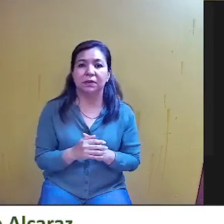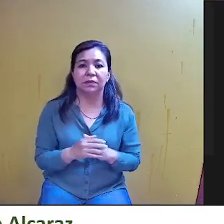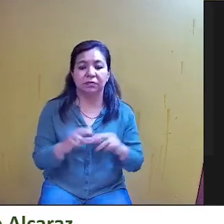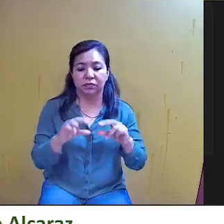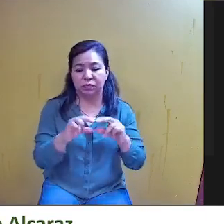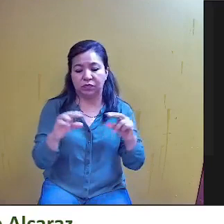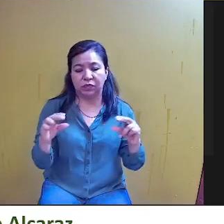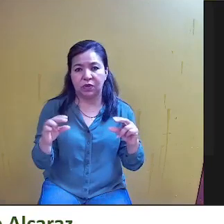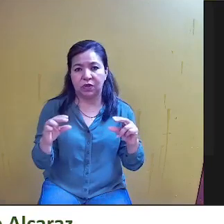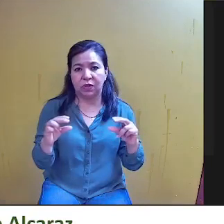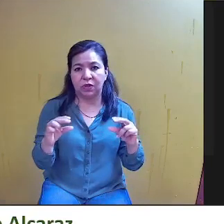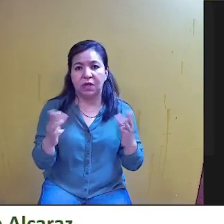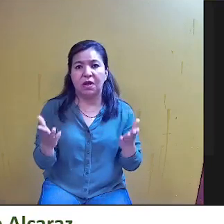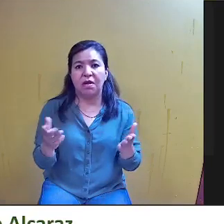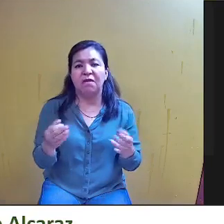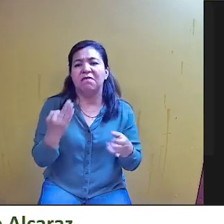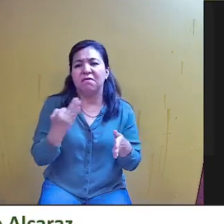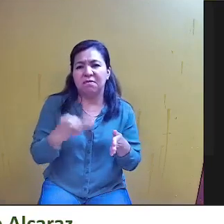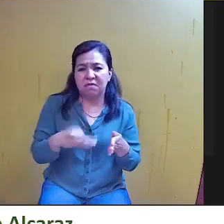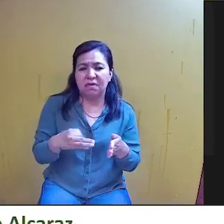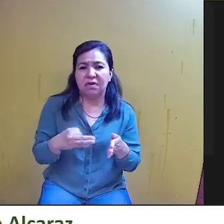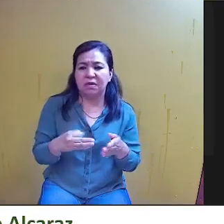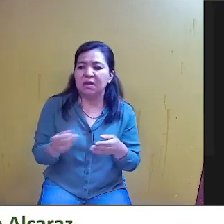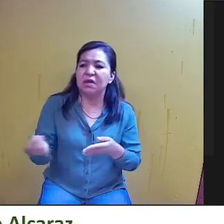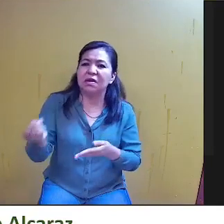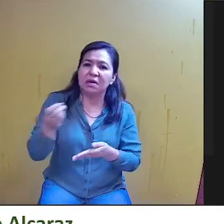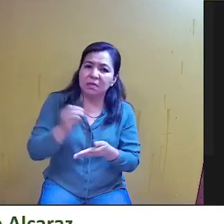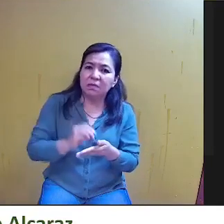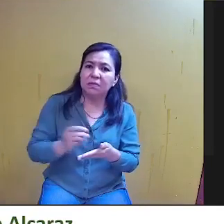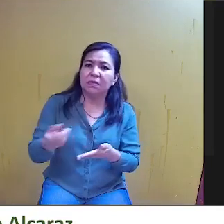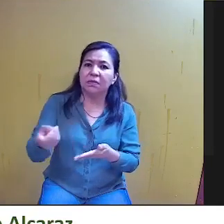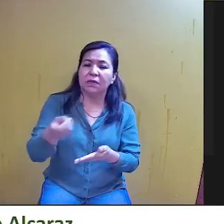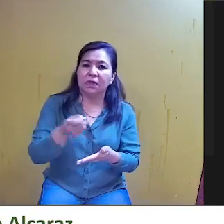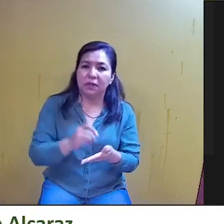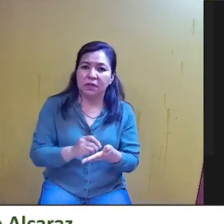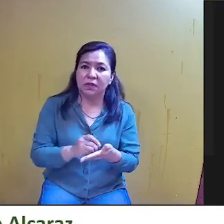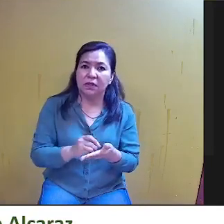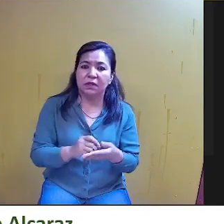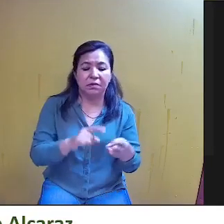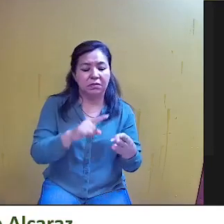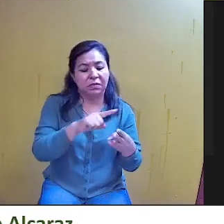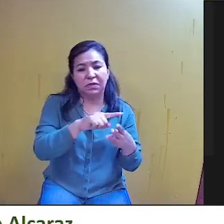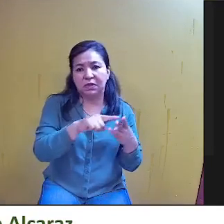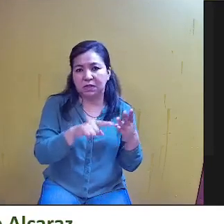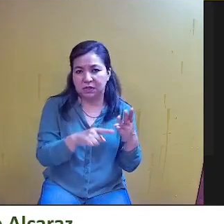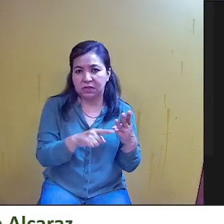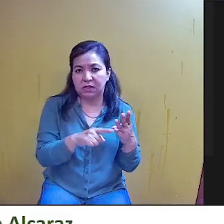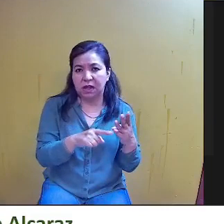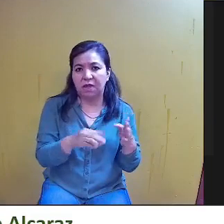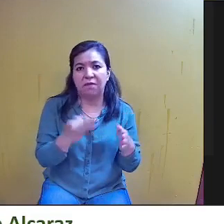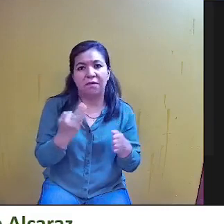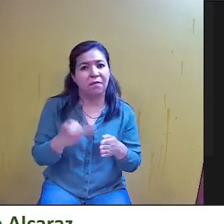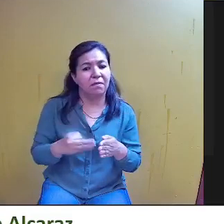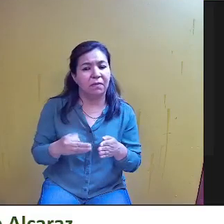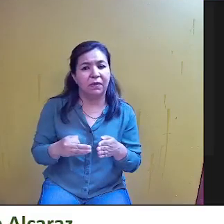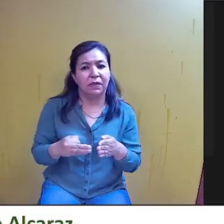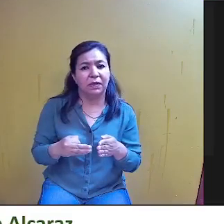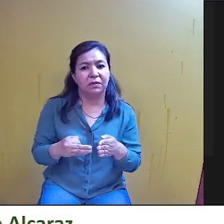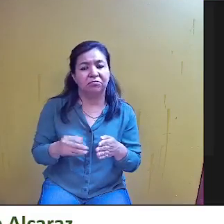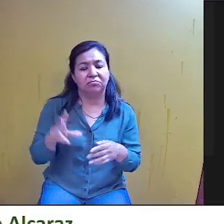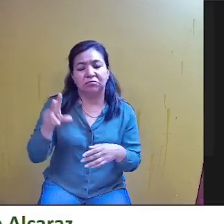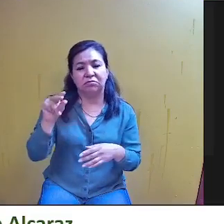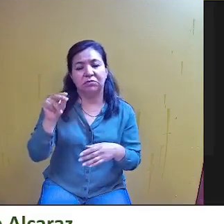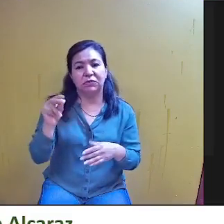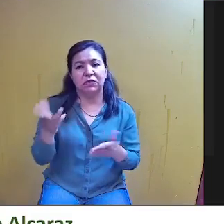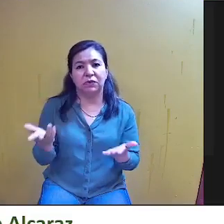se reúne el elemento subjetivo, y contestando a estas tres circunstancias, no se advierte